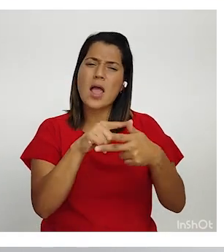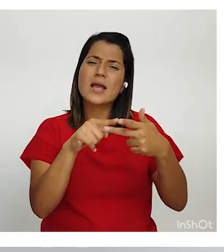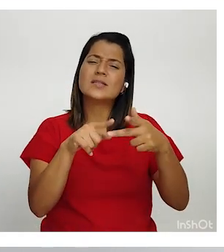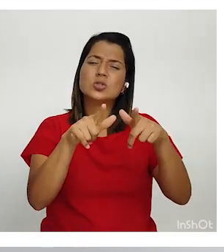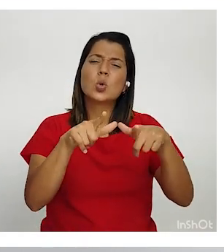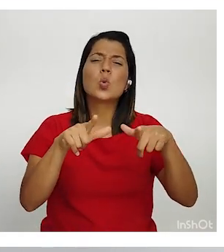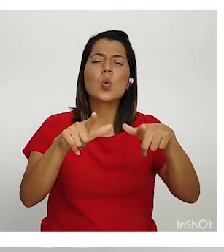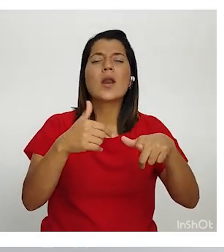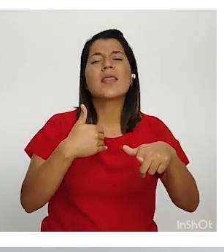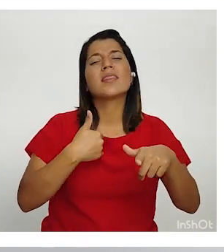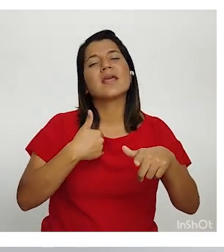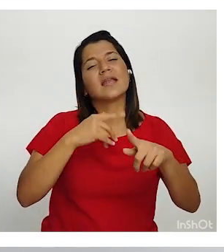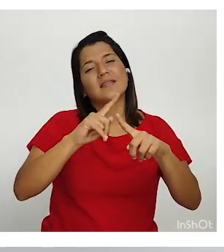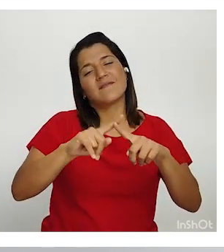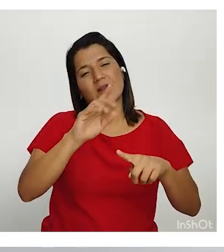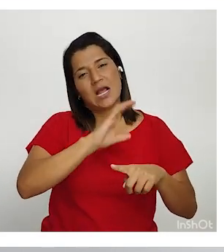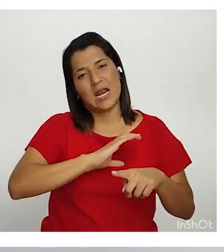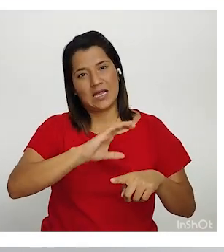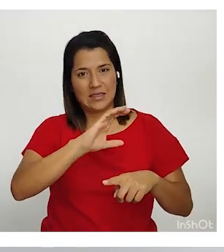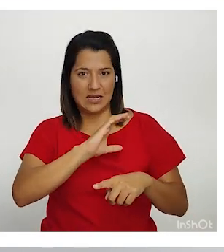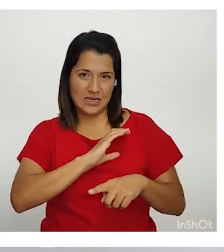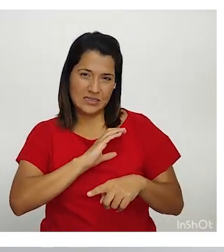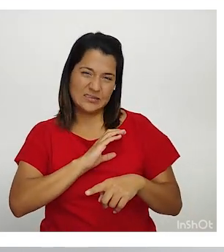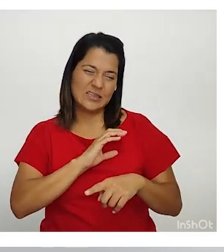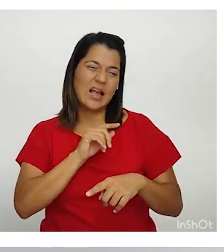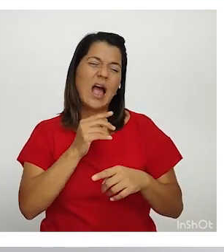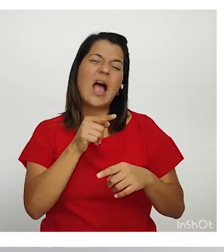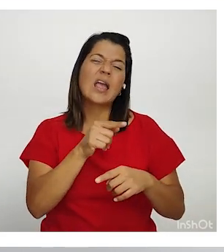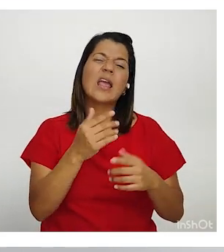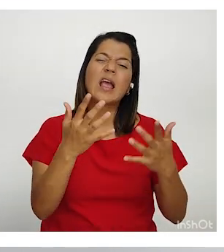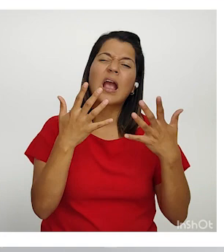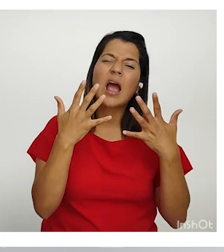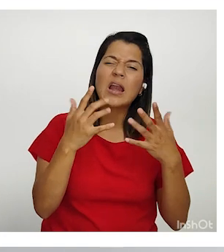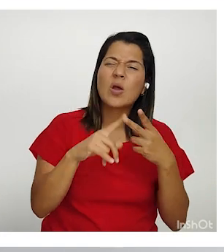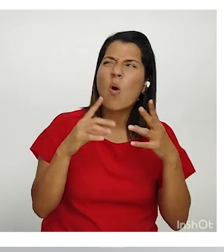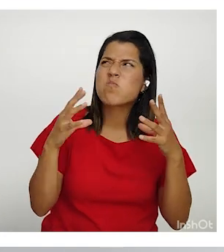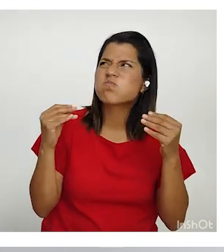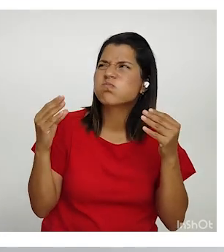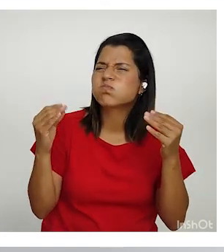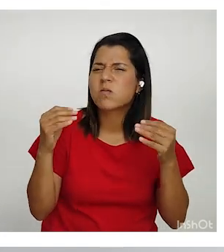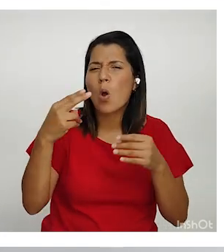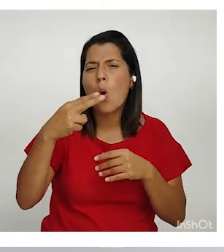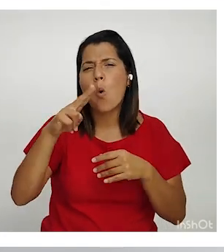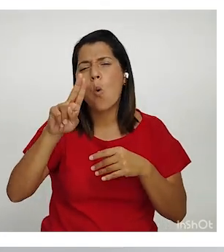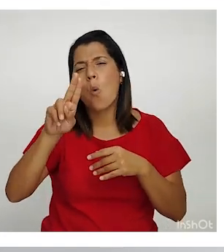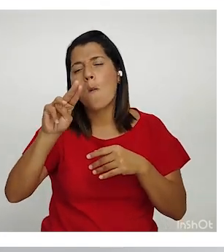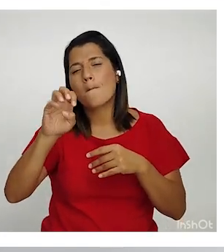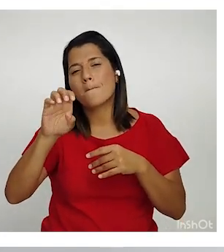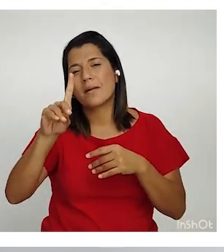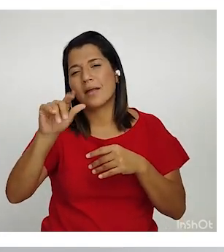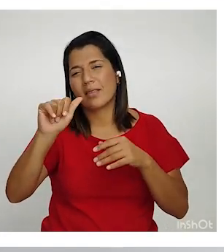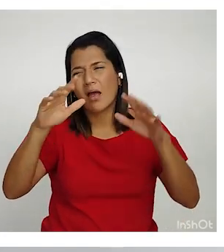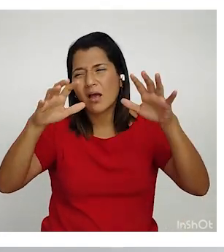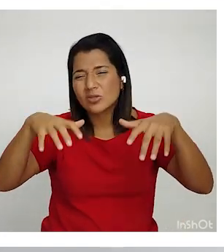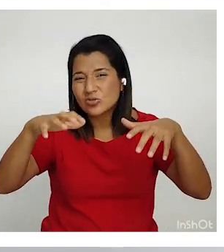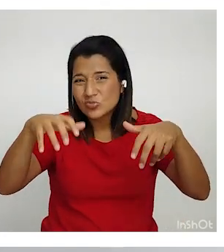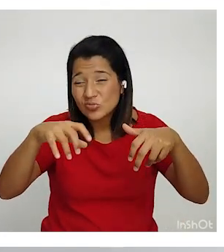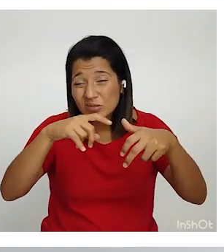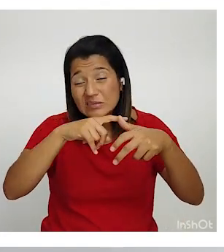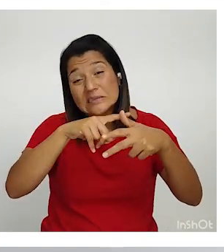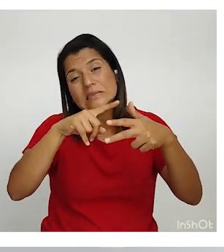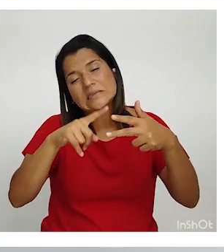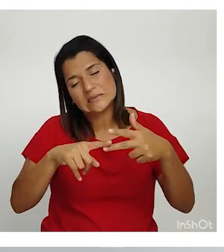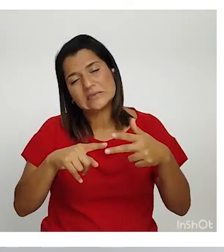sus particularidades por la zona geográfica en la que están. Son zonas calientes, húmedas, llueve, entonces todo esto favorece